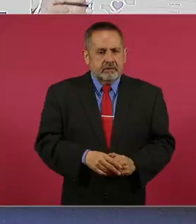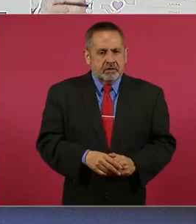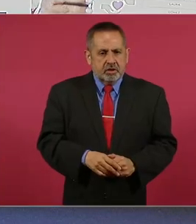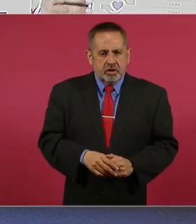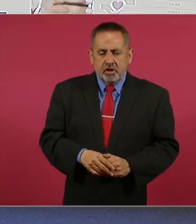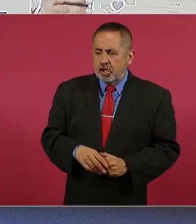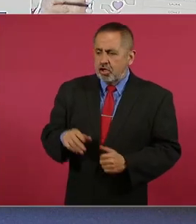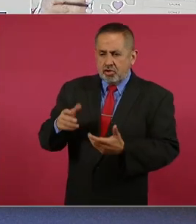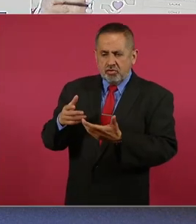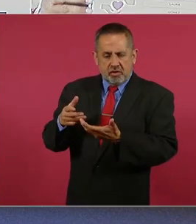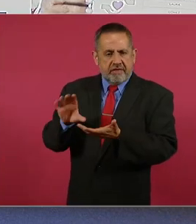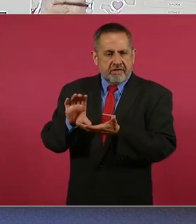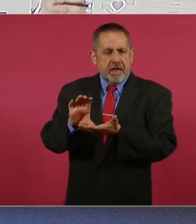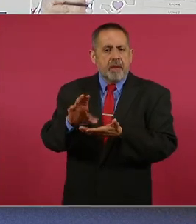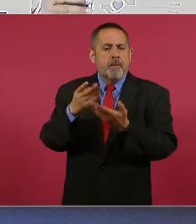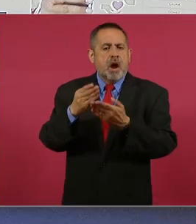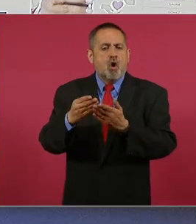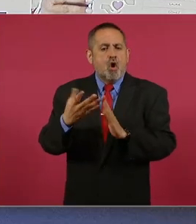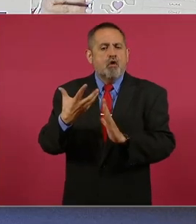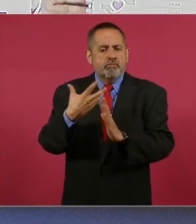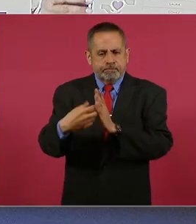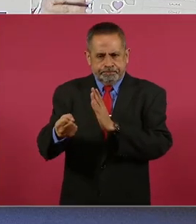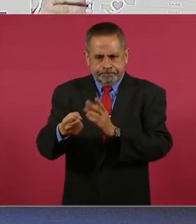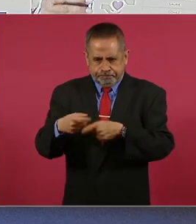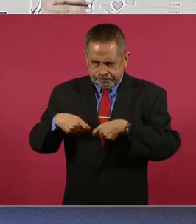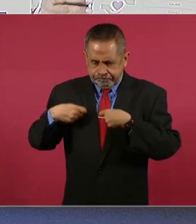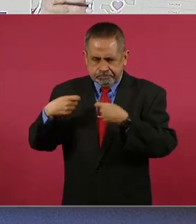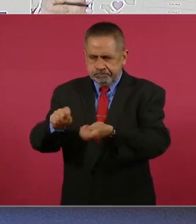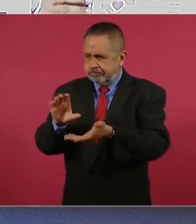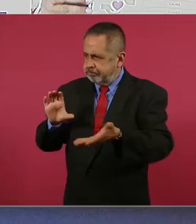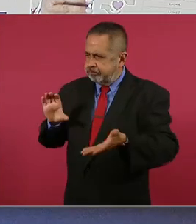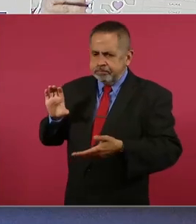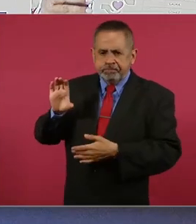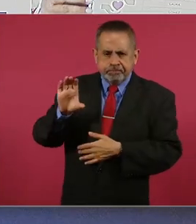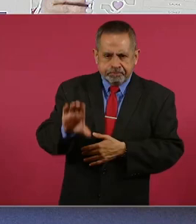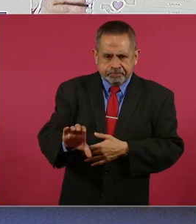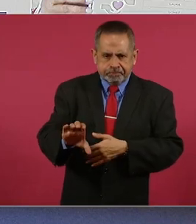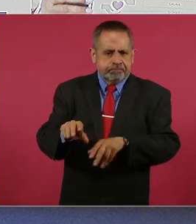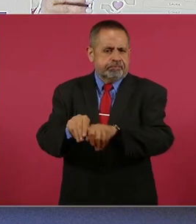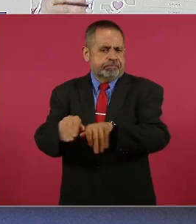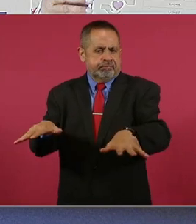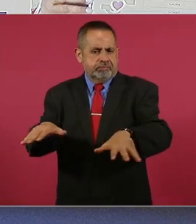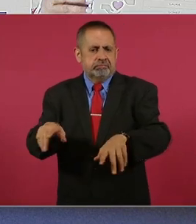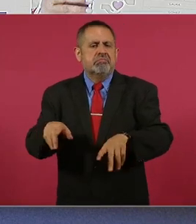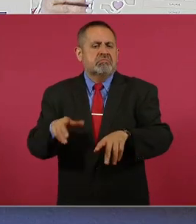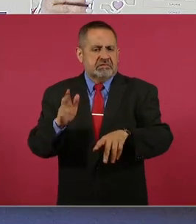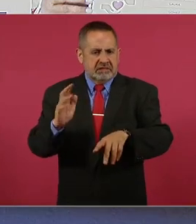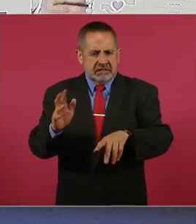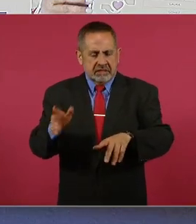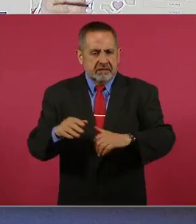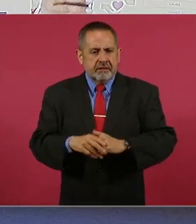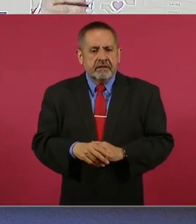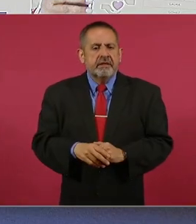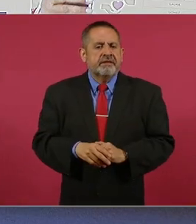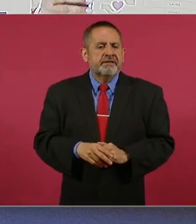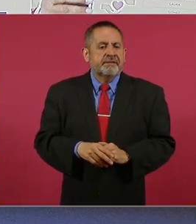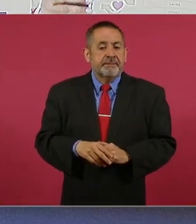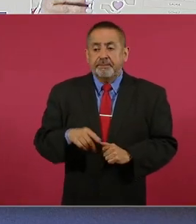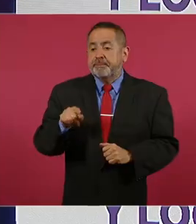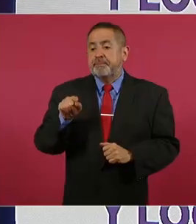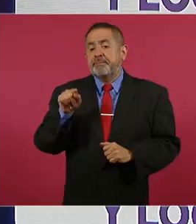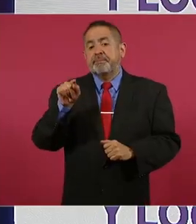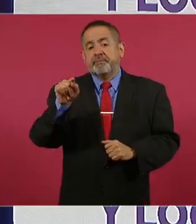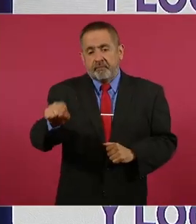liberan estos fondos de la Tesorería de la Federación y llegan a